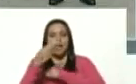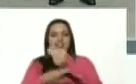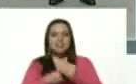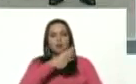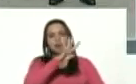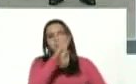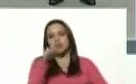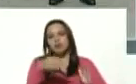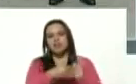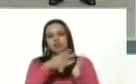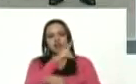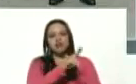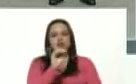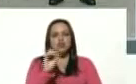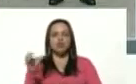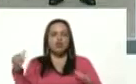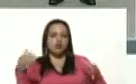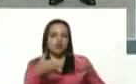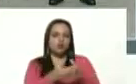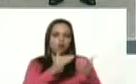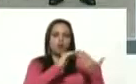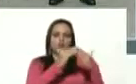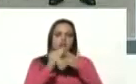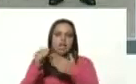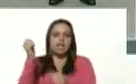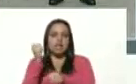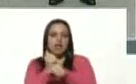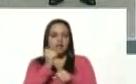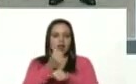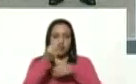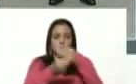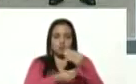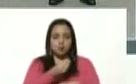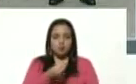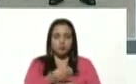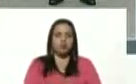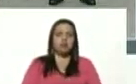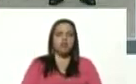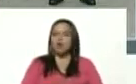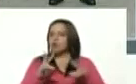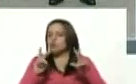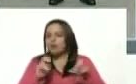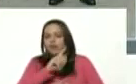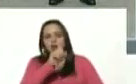4.200 brigadas comunales de trabajo y producción totalmente nuevas,